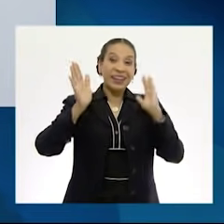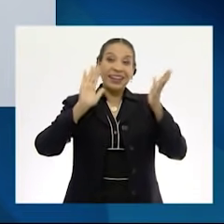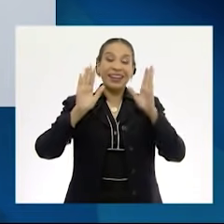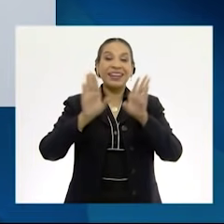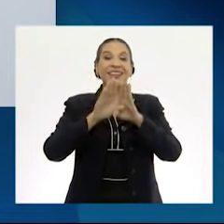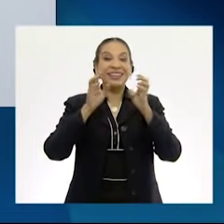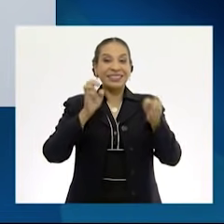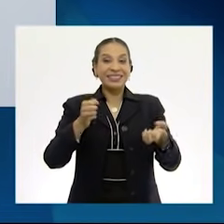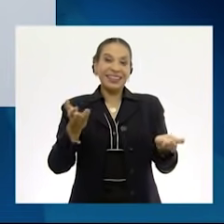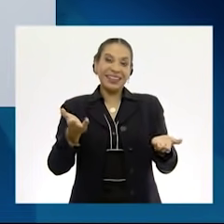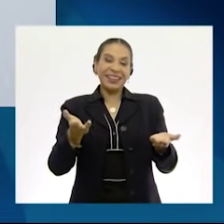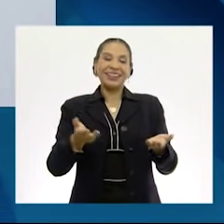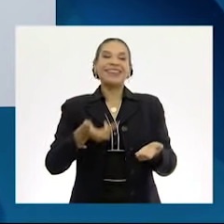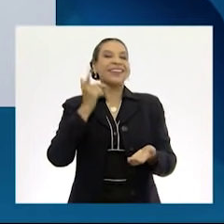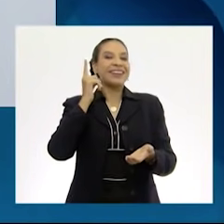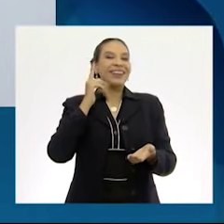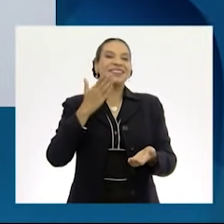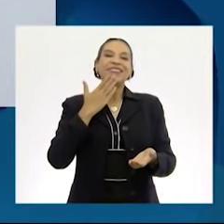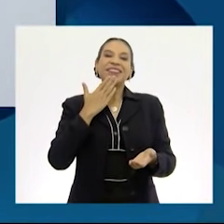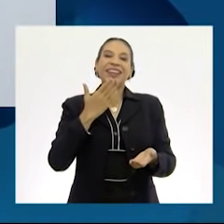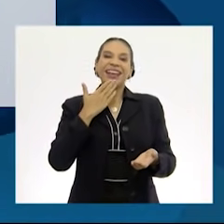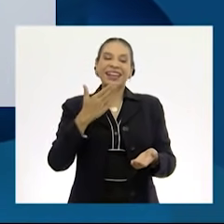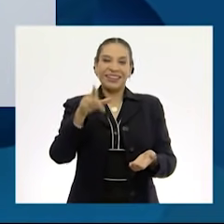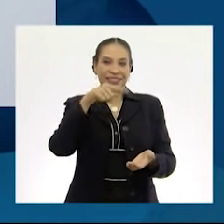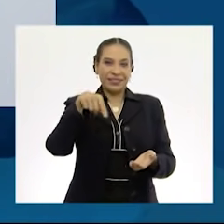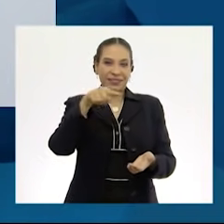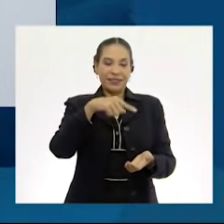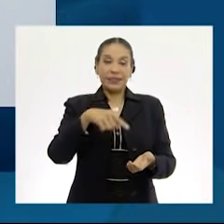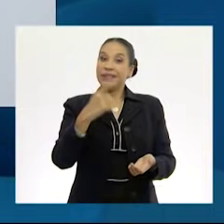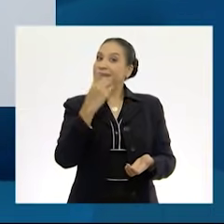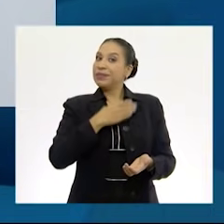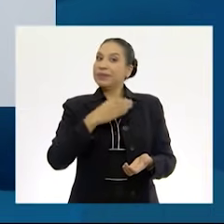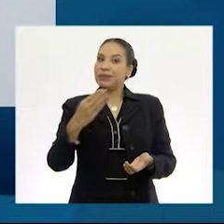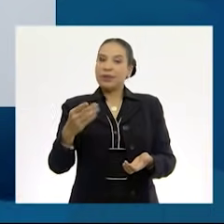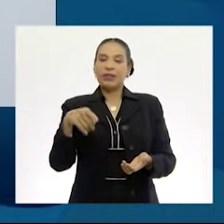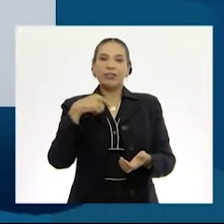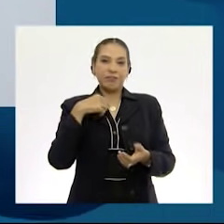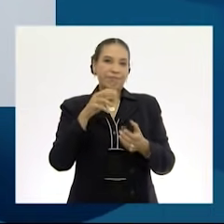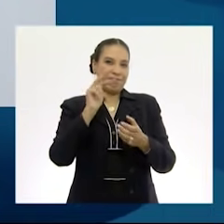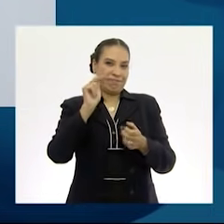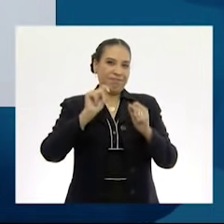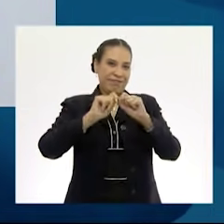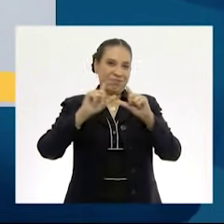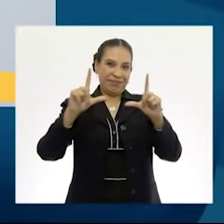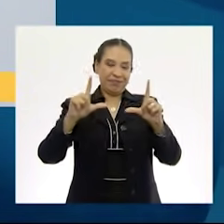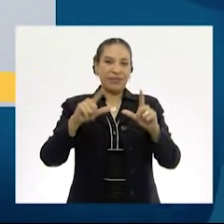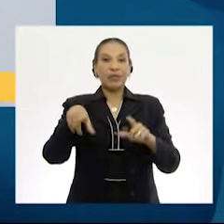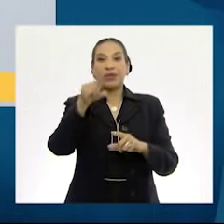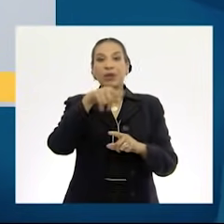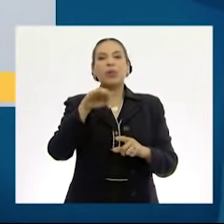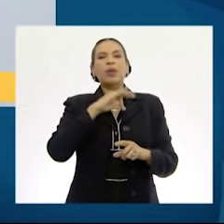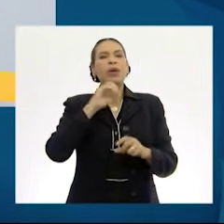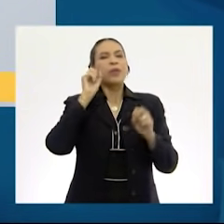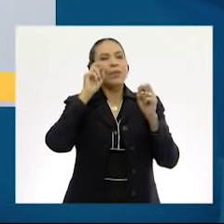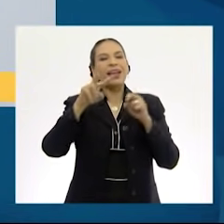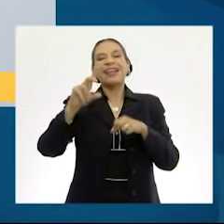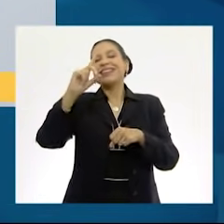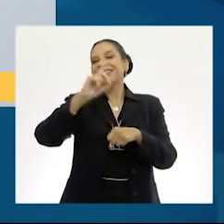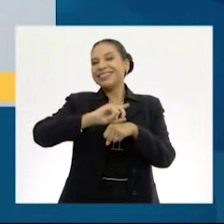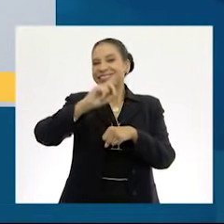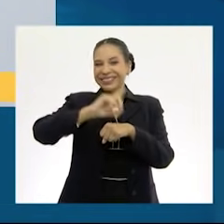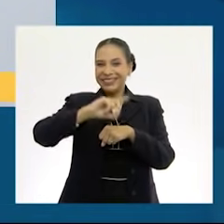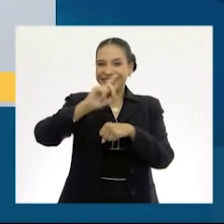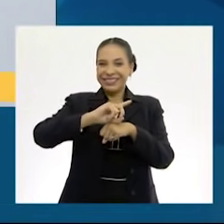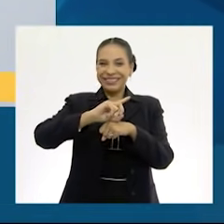¿cómo están? Espero que muy bien. Qué bueno que salgo en la tele. Así los puedo ver